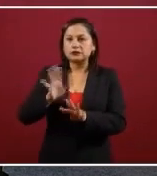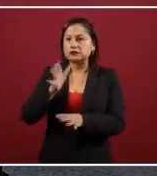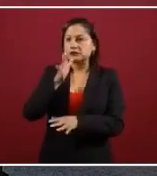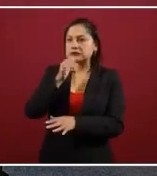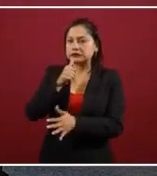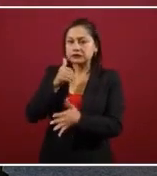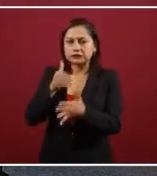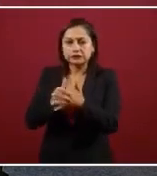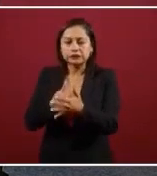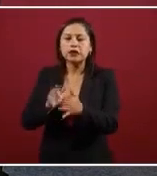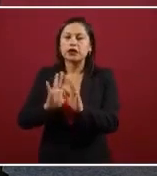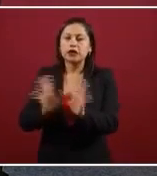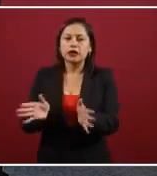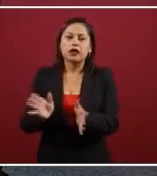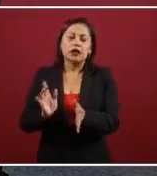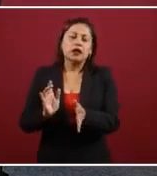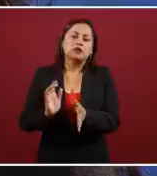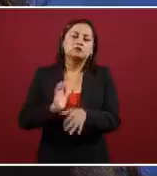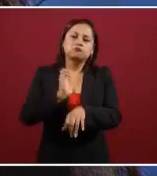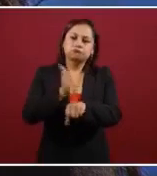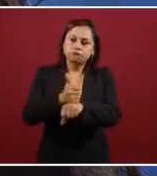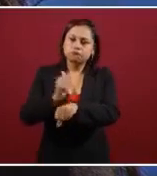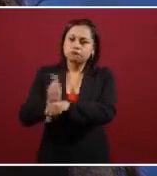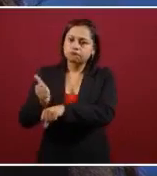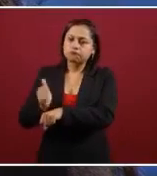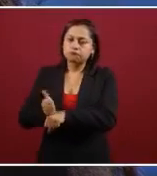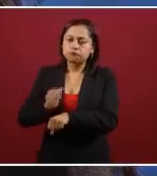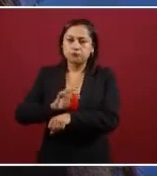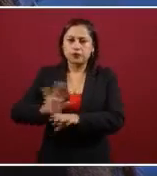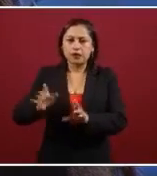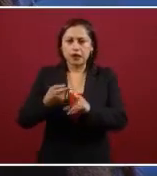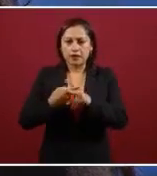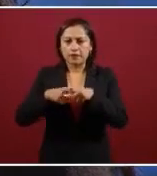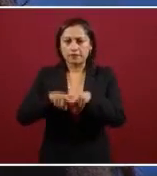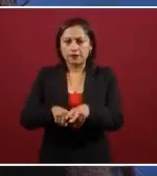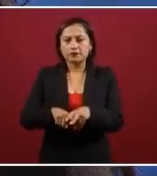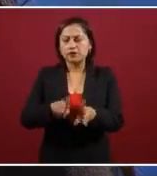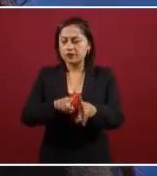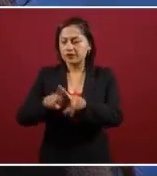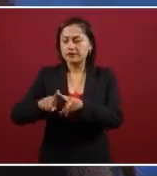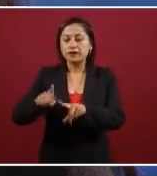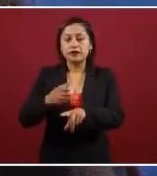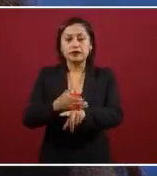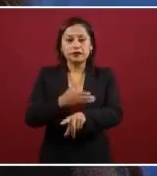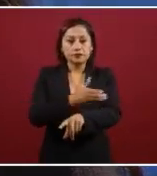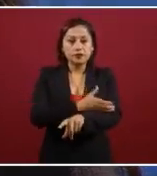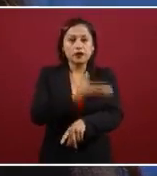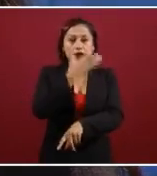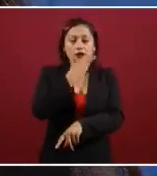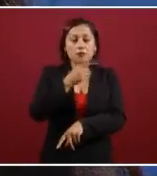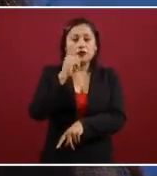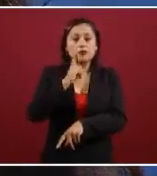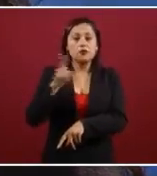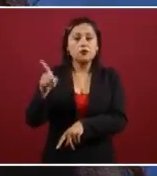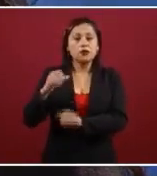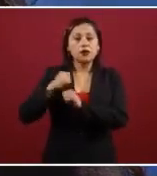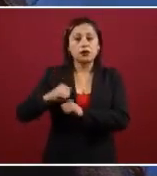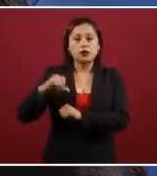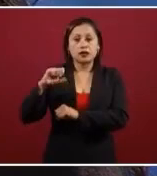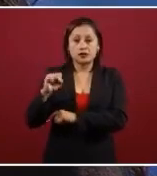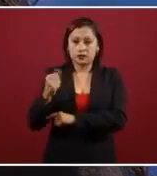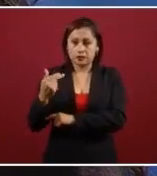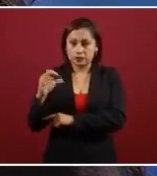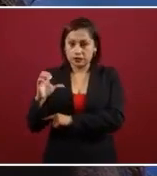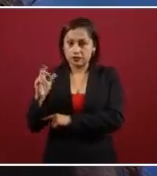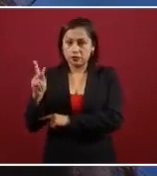y en esas adjudicaciones pues entró las compañeras y los compañeros de Hacienda para poder hacer las adjudicaciones.